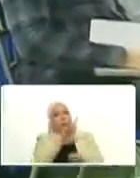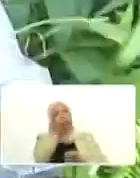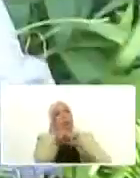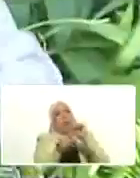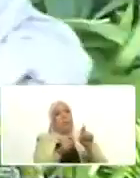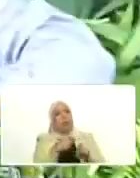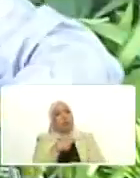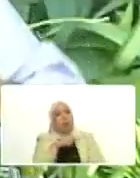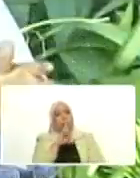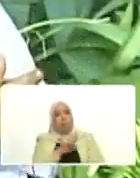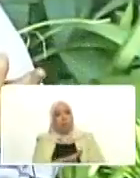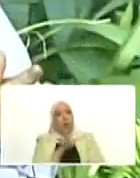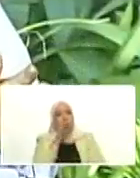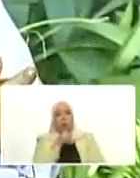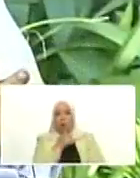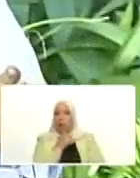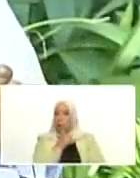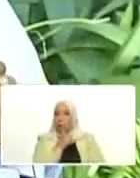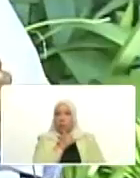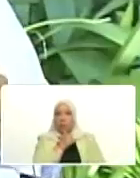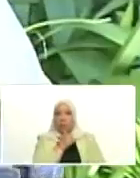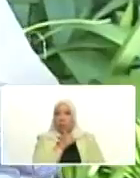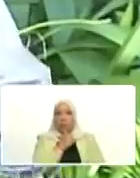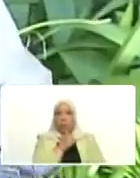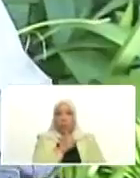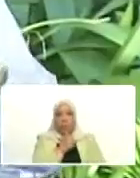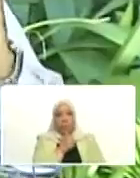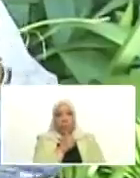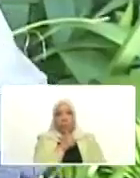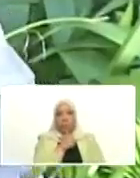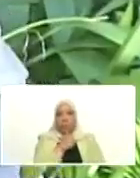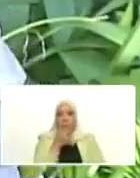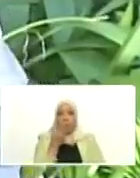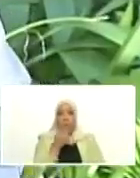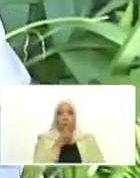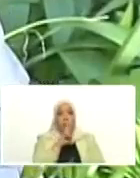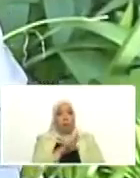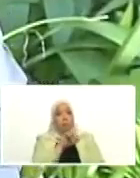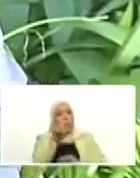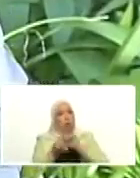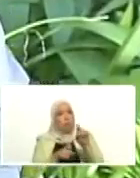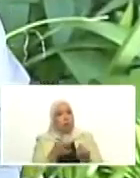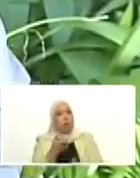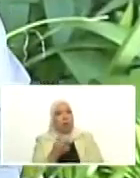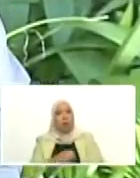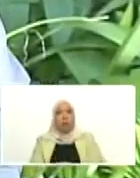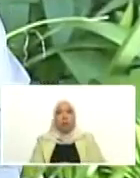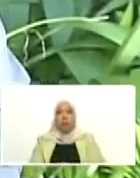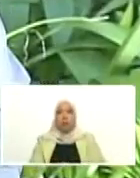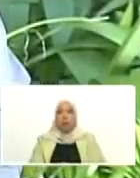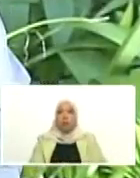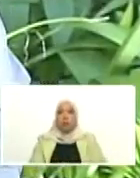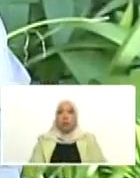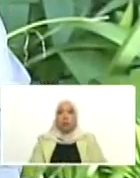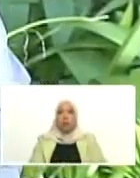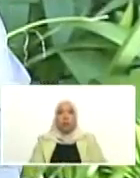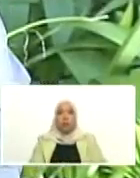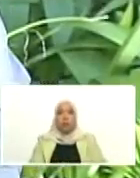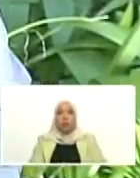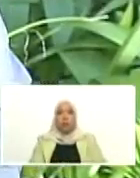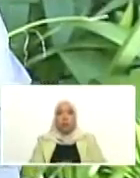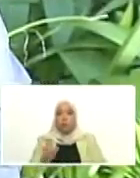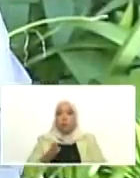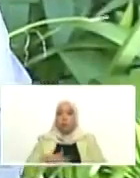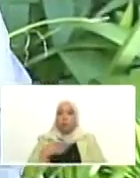bien, muy chévere habló, ¿verdad? Pero no me contestaste mi pregunta. ¿Ah? Es que